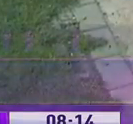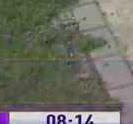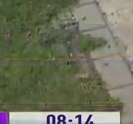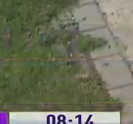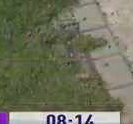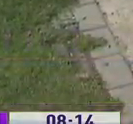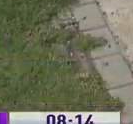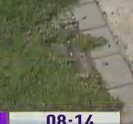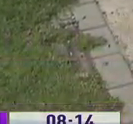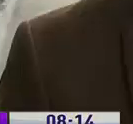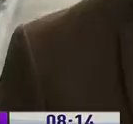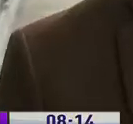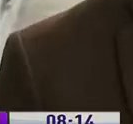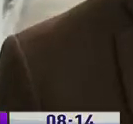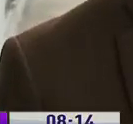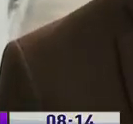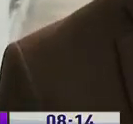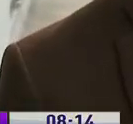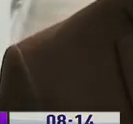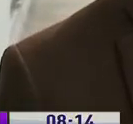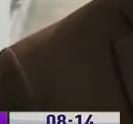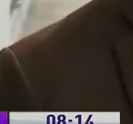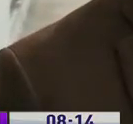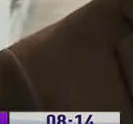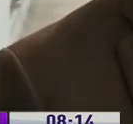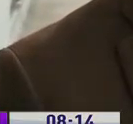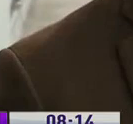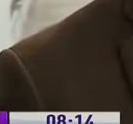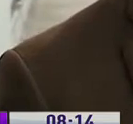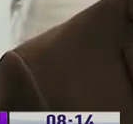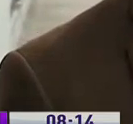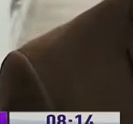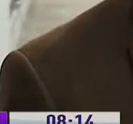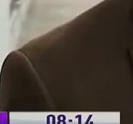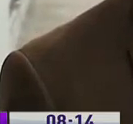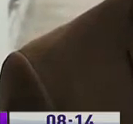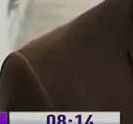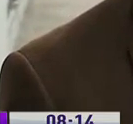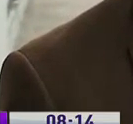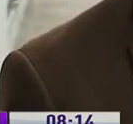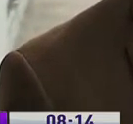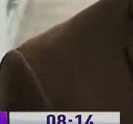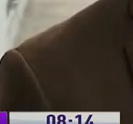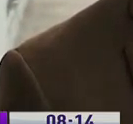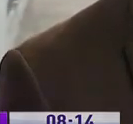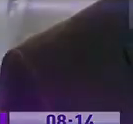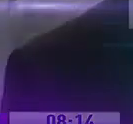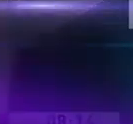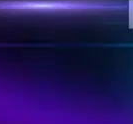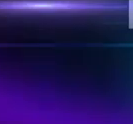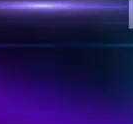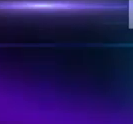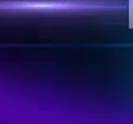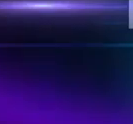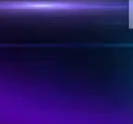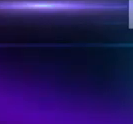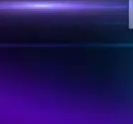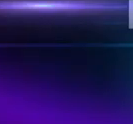zonas, pues, nubosidad y temperaturas bajas, 9 grados centígrados. Ya venimos.